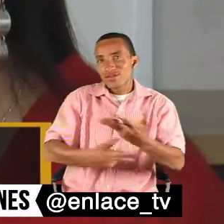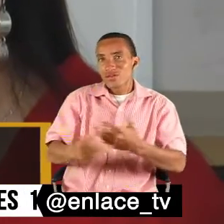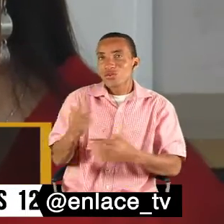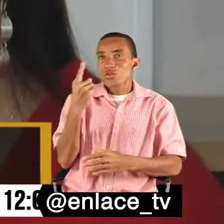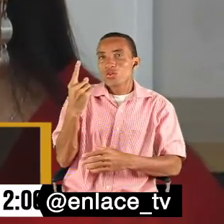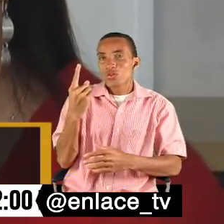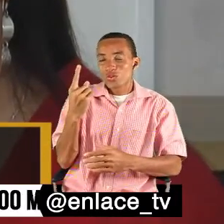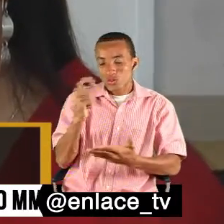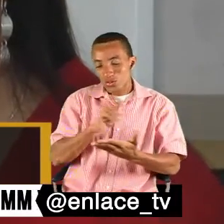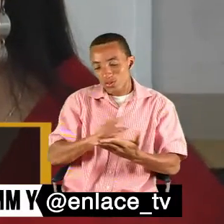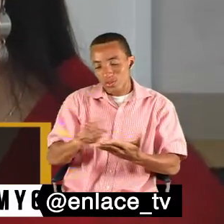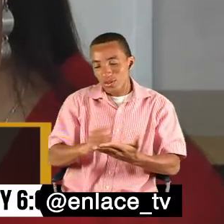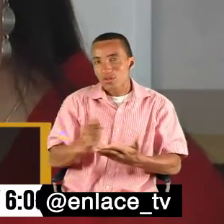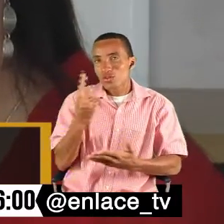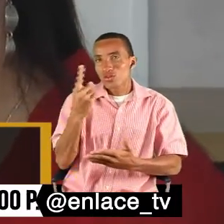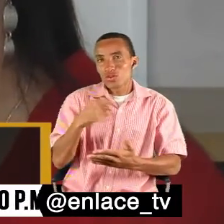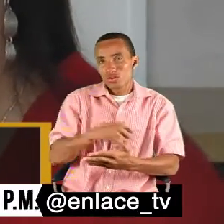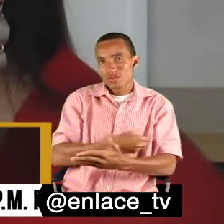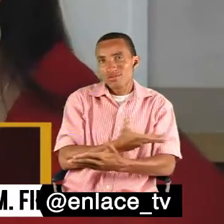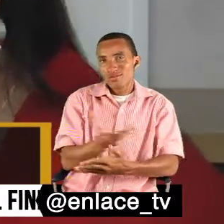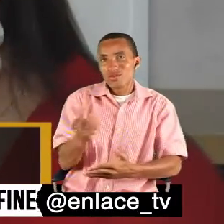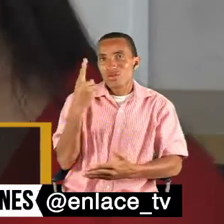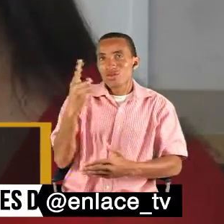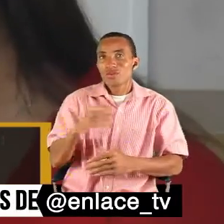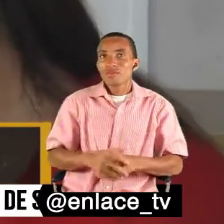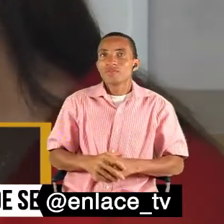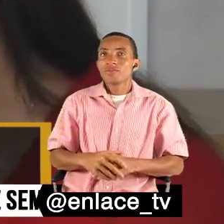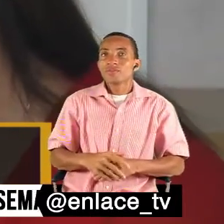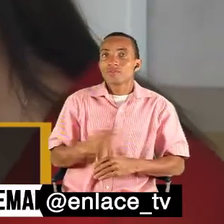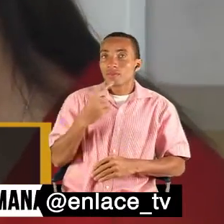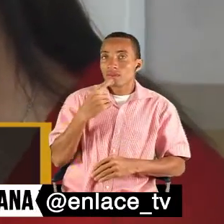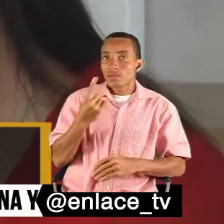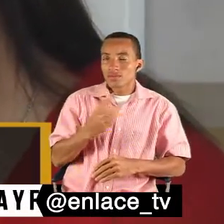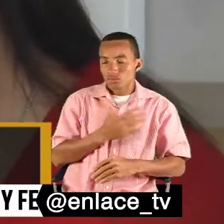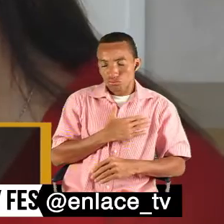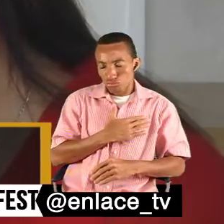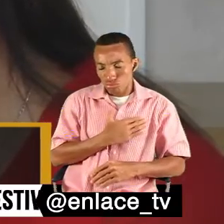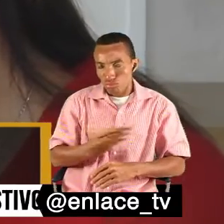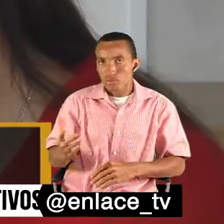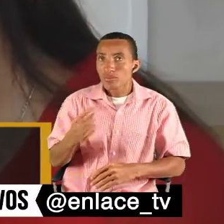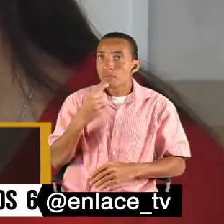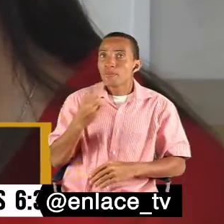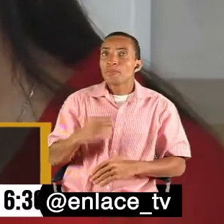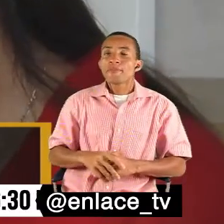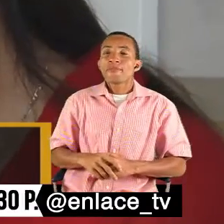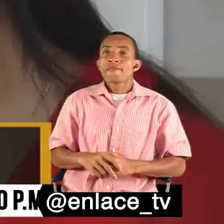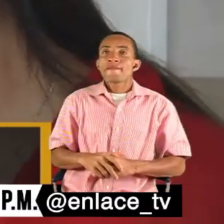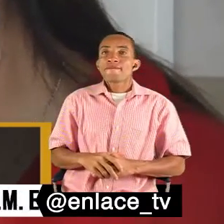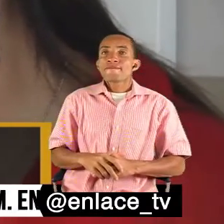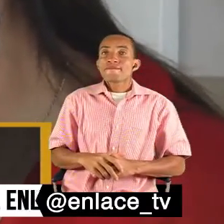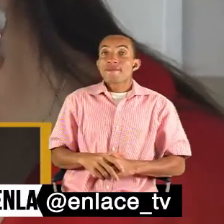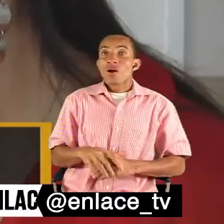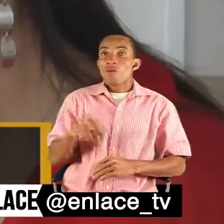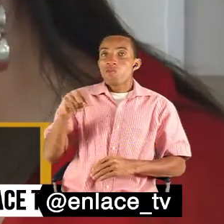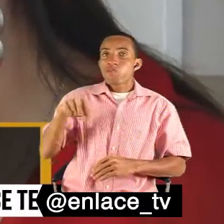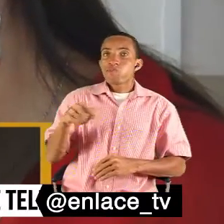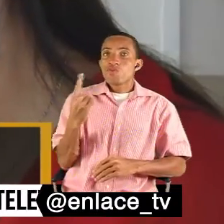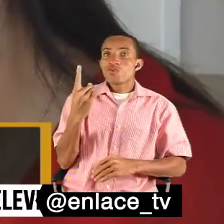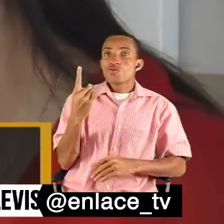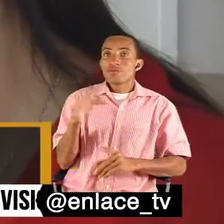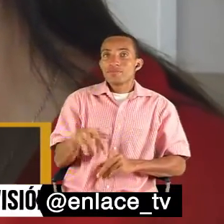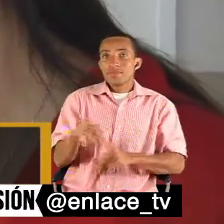tus poemas en esta publicación de Metamorfosis. Bueno, claro que sí, con mucho gusto. Yo acá... hay un poema que es muy especial